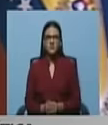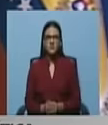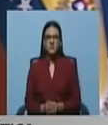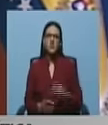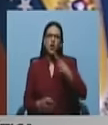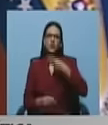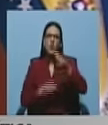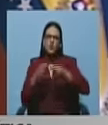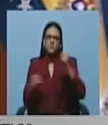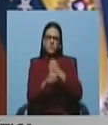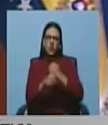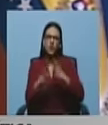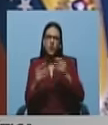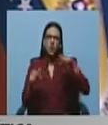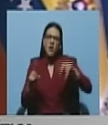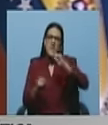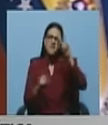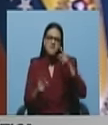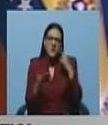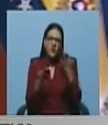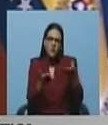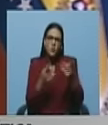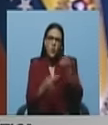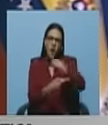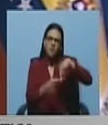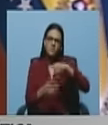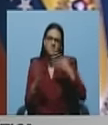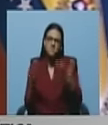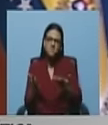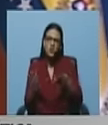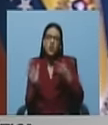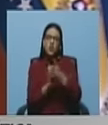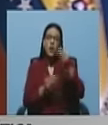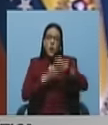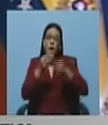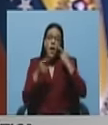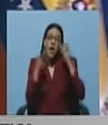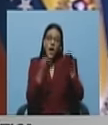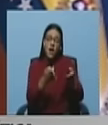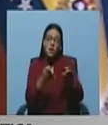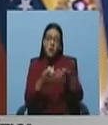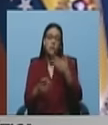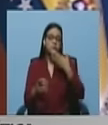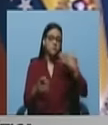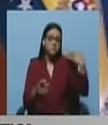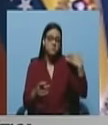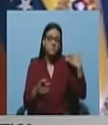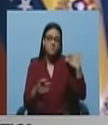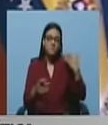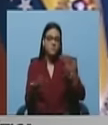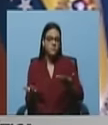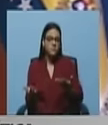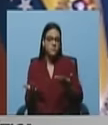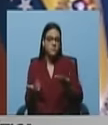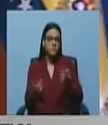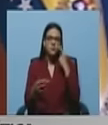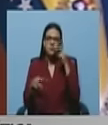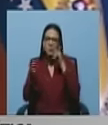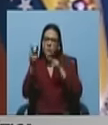vida acá en nuestro país, de un hecho que recientemente se ha